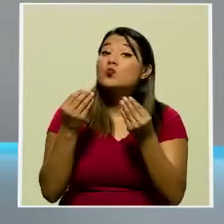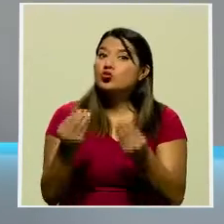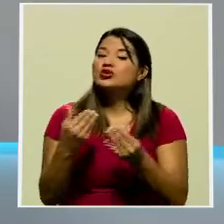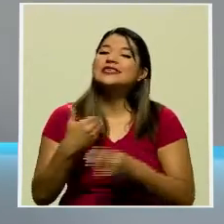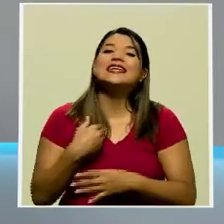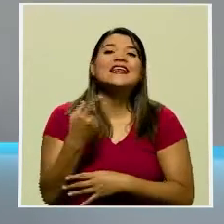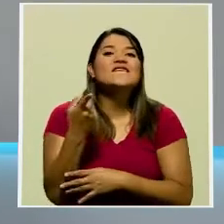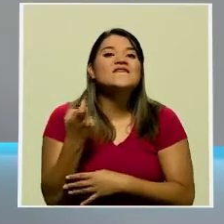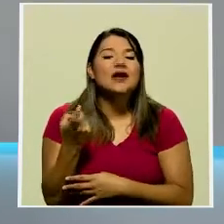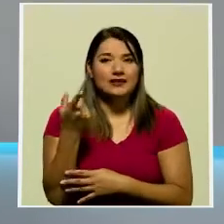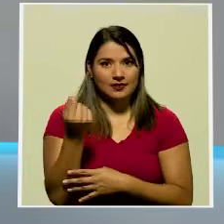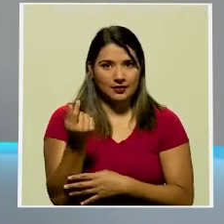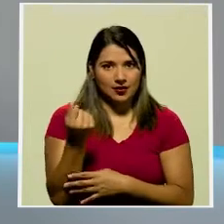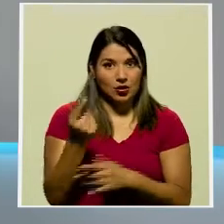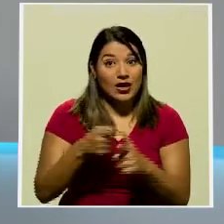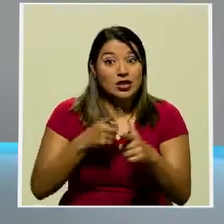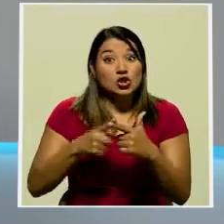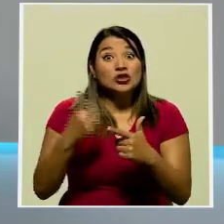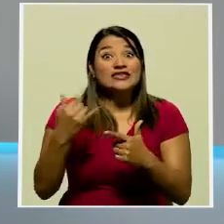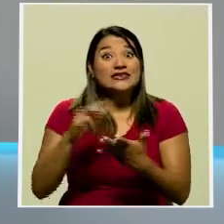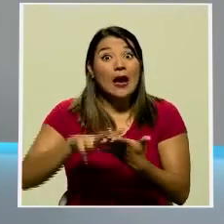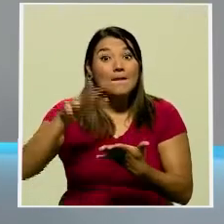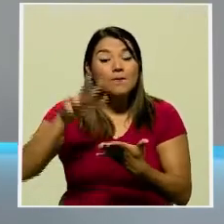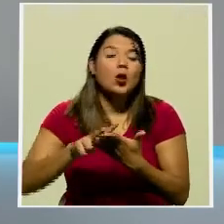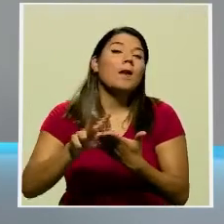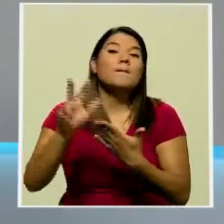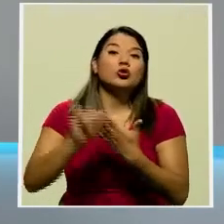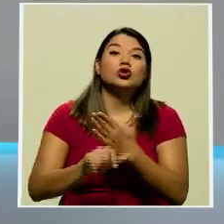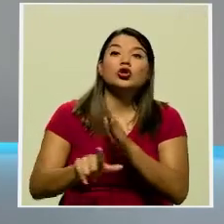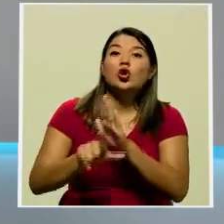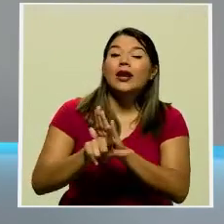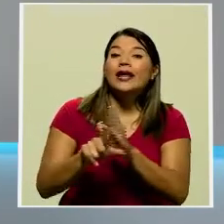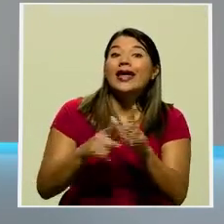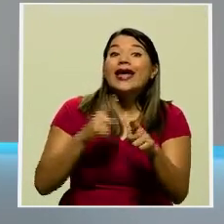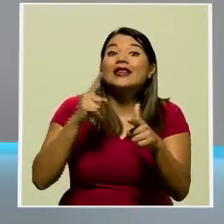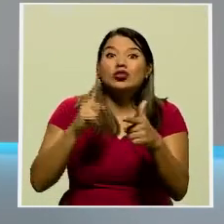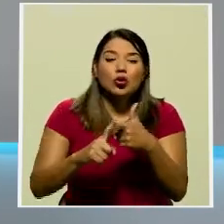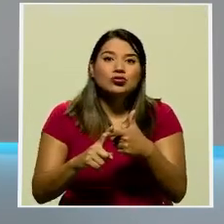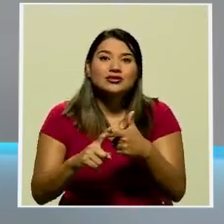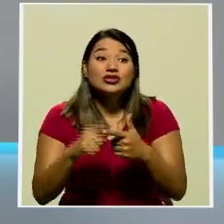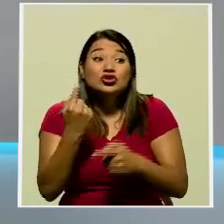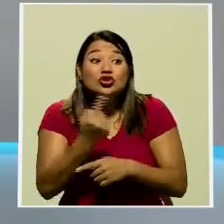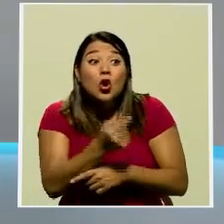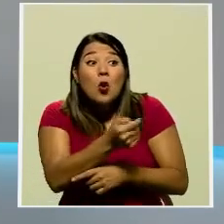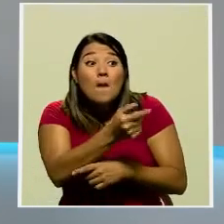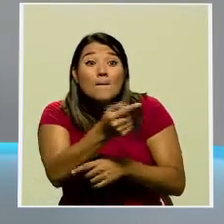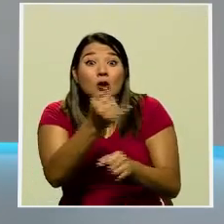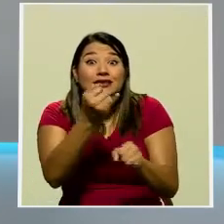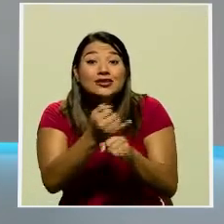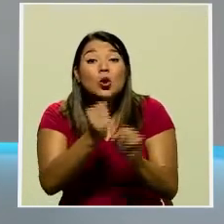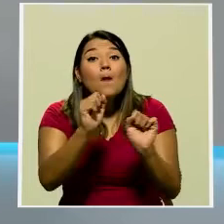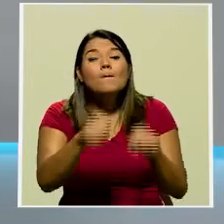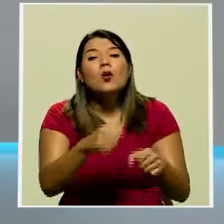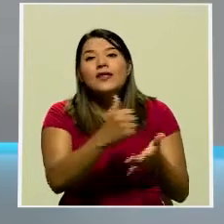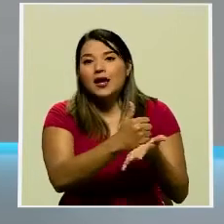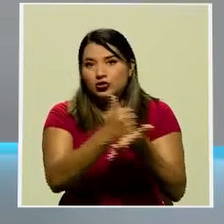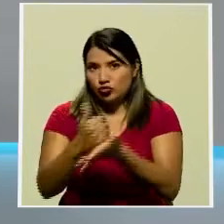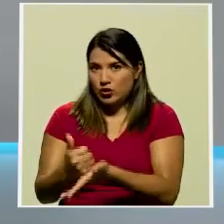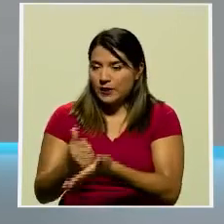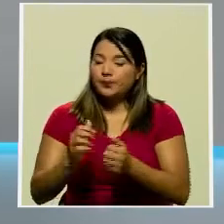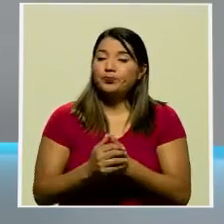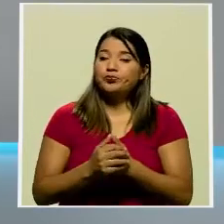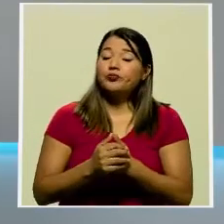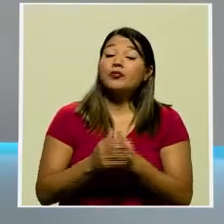este aporte económico recaería sobre algunas pocas. Pero esto se lo vamos a mostrar más adelante. Ahora